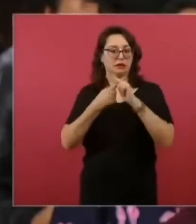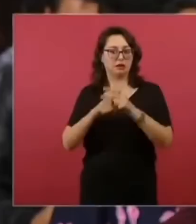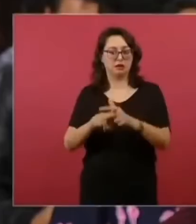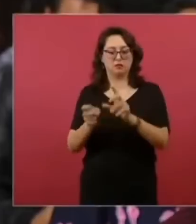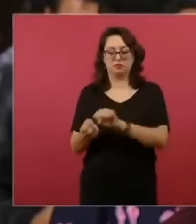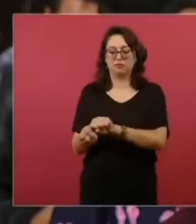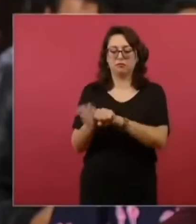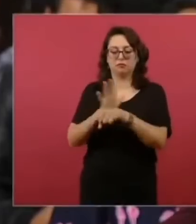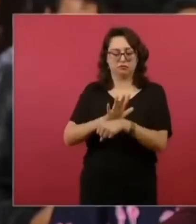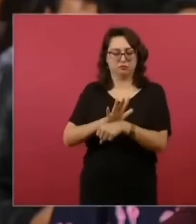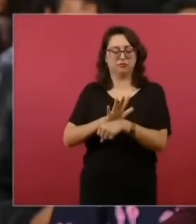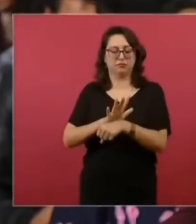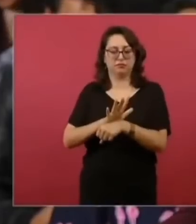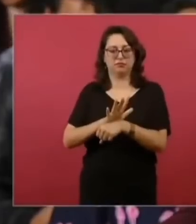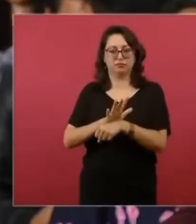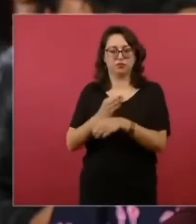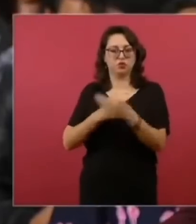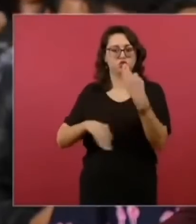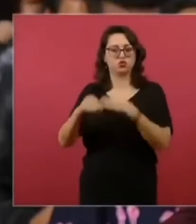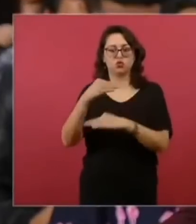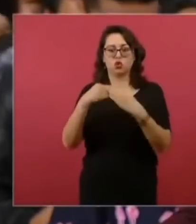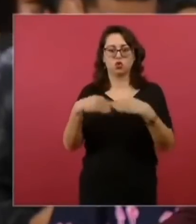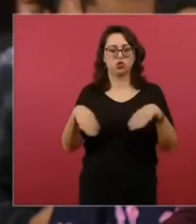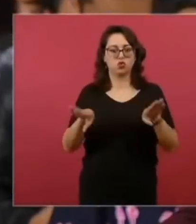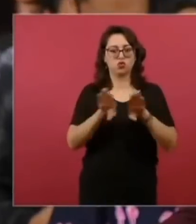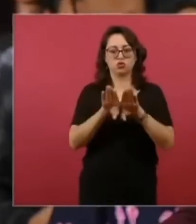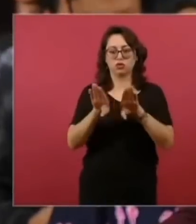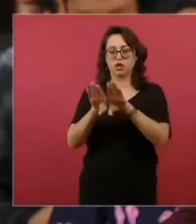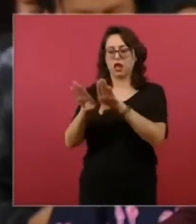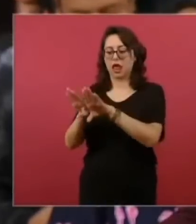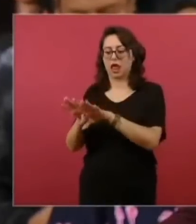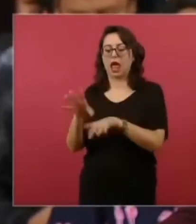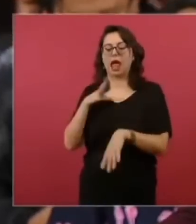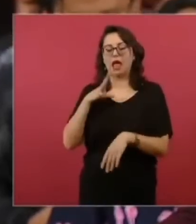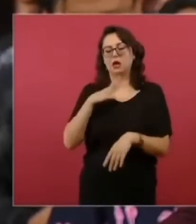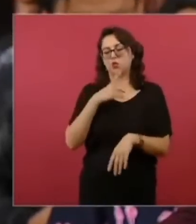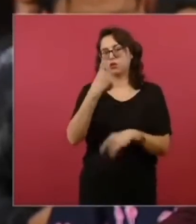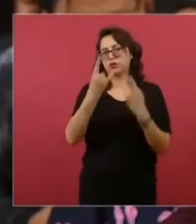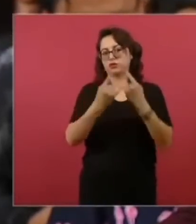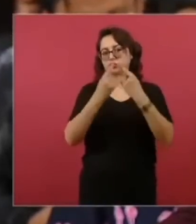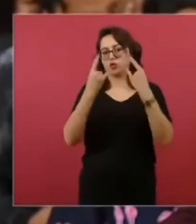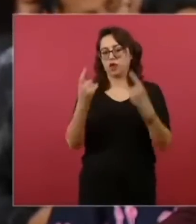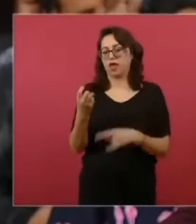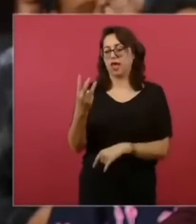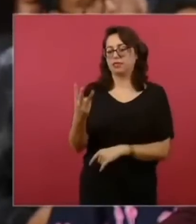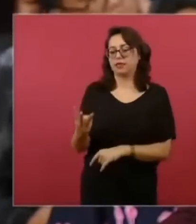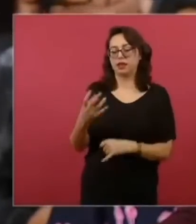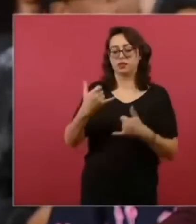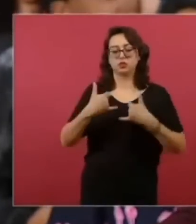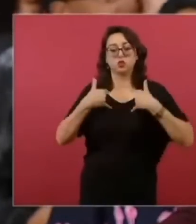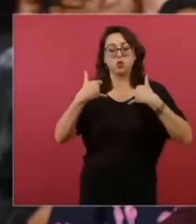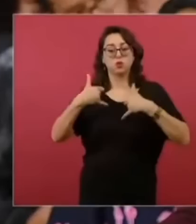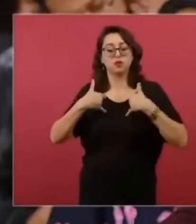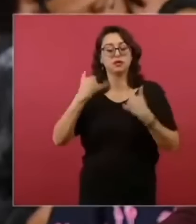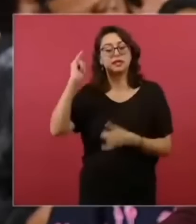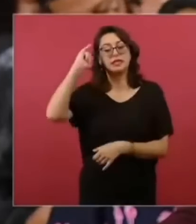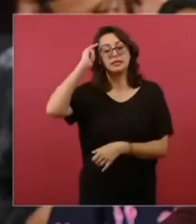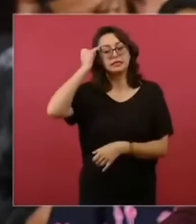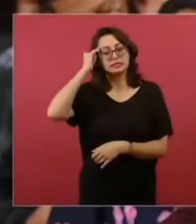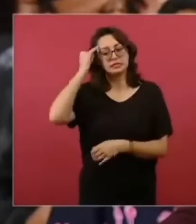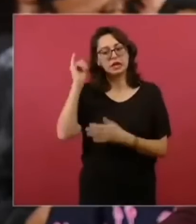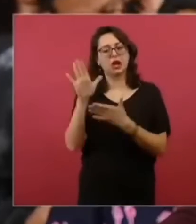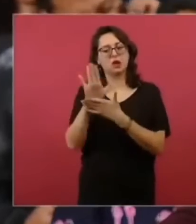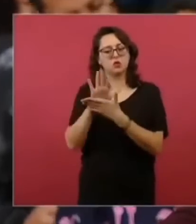de Chiconcuac, todos son humildes, son originarios de pueblos indígenas.